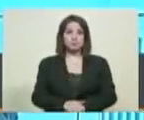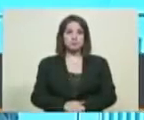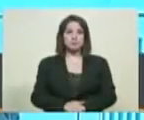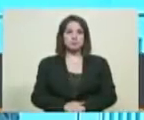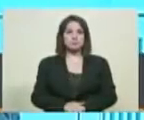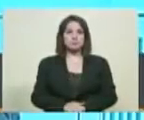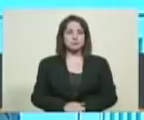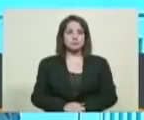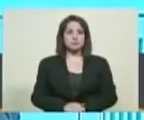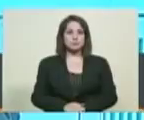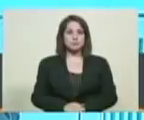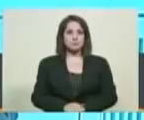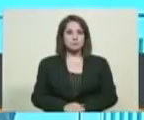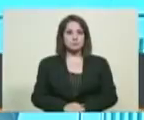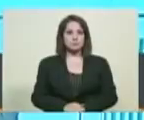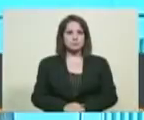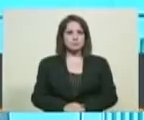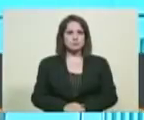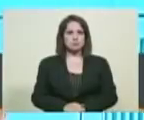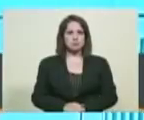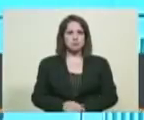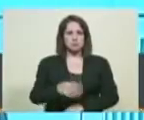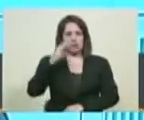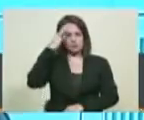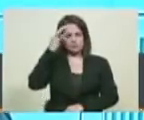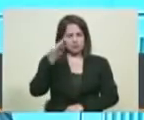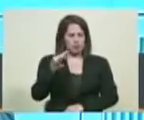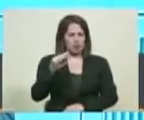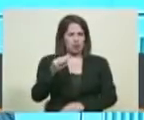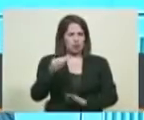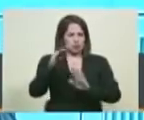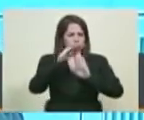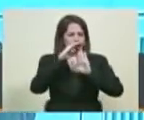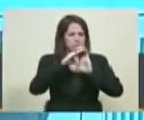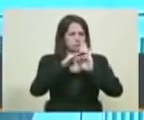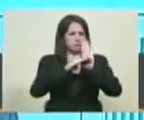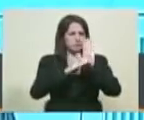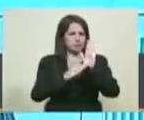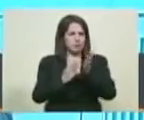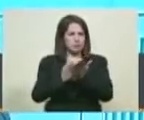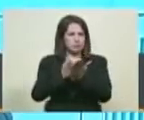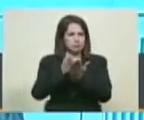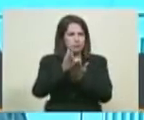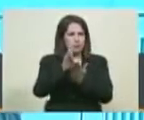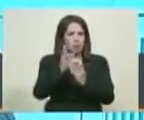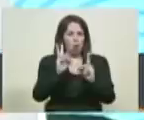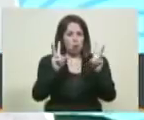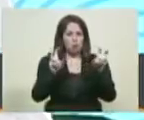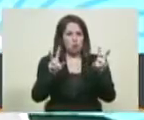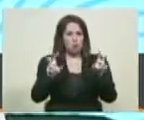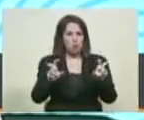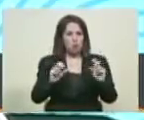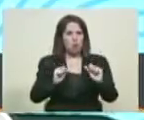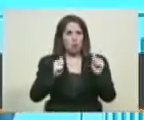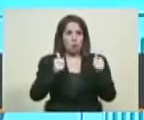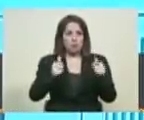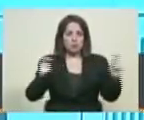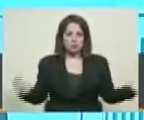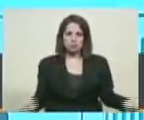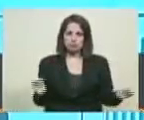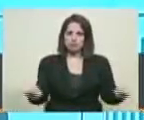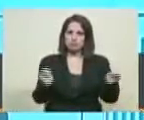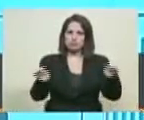Héctor Rodríguez, yo creo que tiene una línea central en el nuevo comienzo que estamos impulsando.